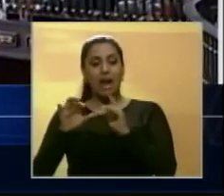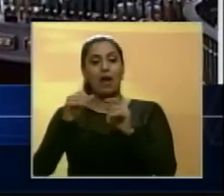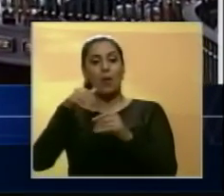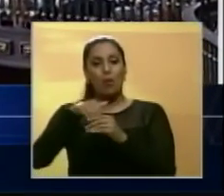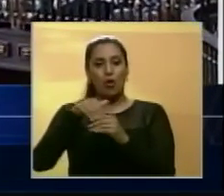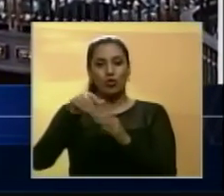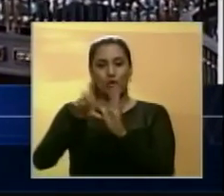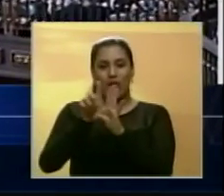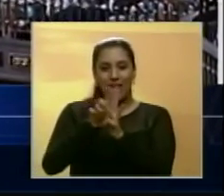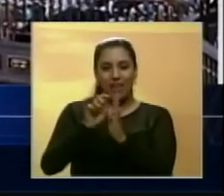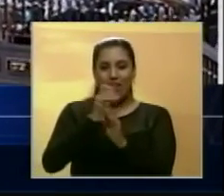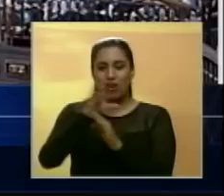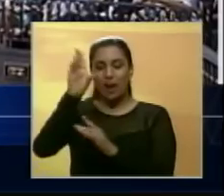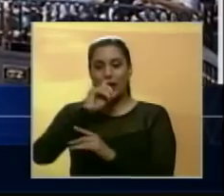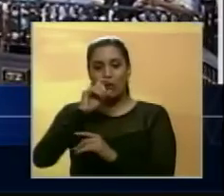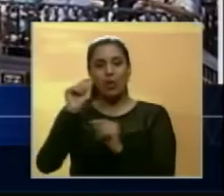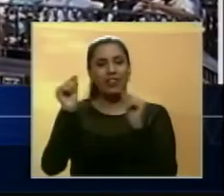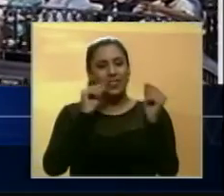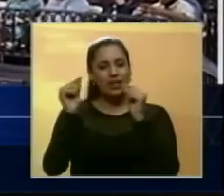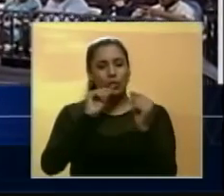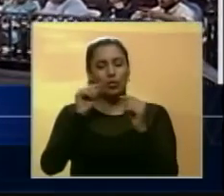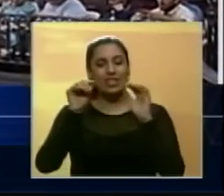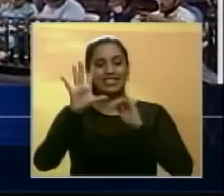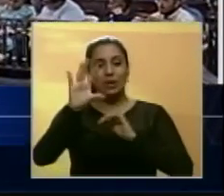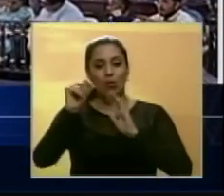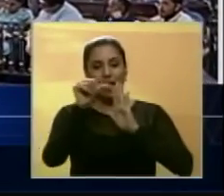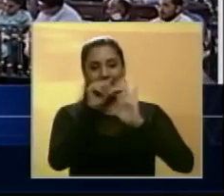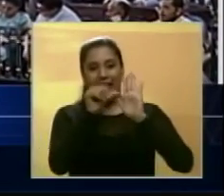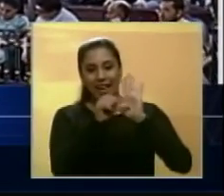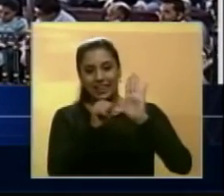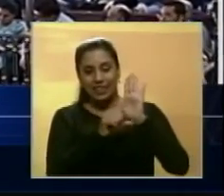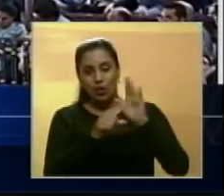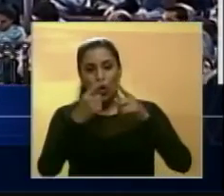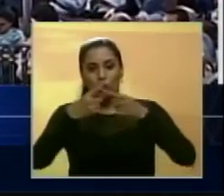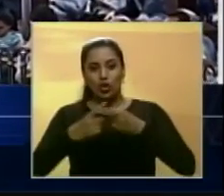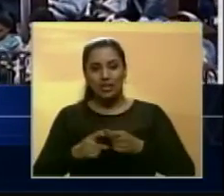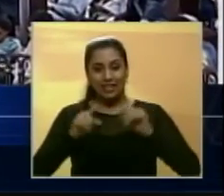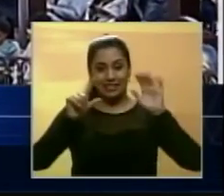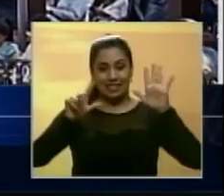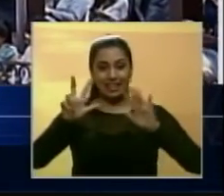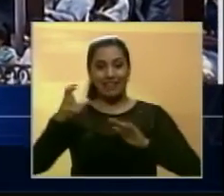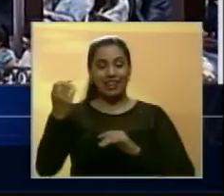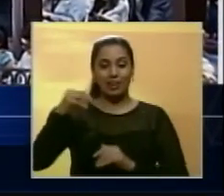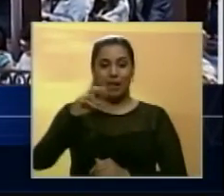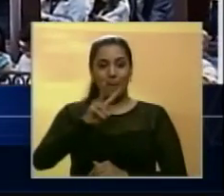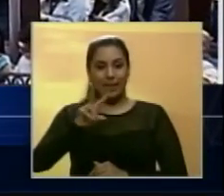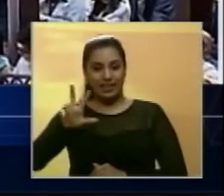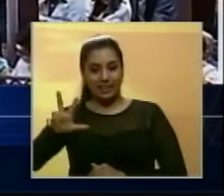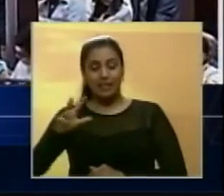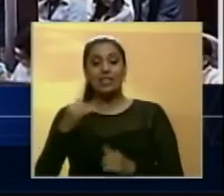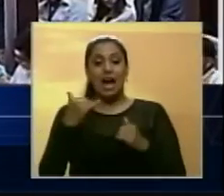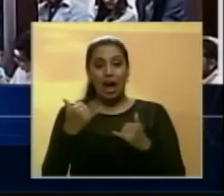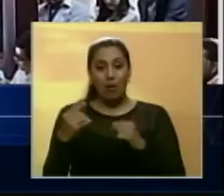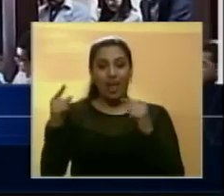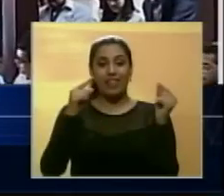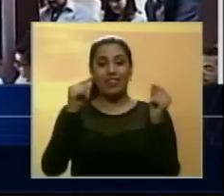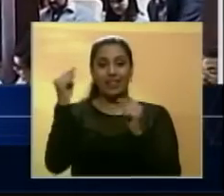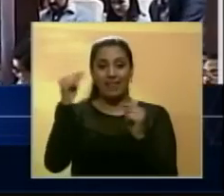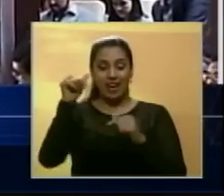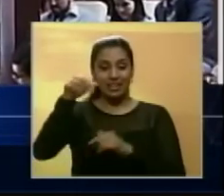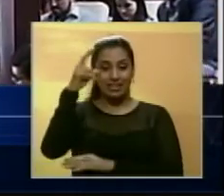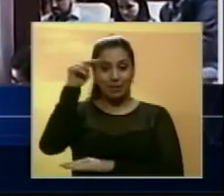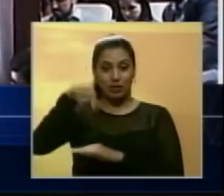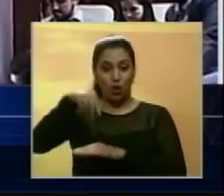referéndum. Se discutieron 50 artículos de un total de 73, pero hoy el debate aquí en la Asamblea Nacional trata sobre